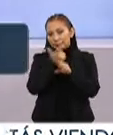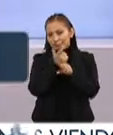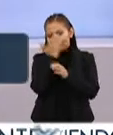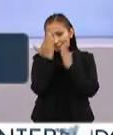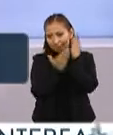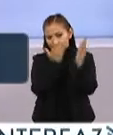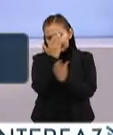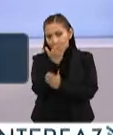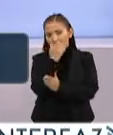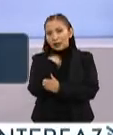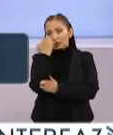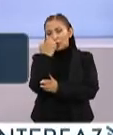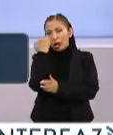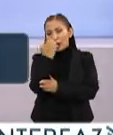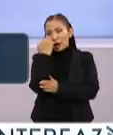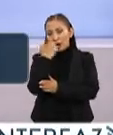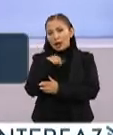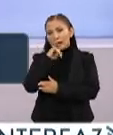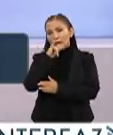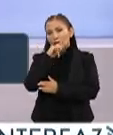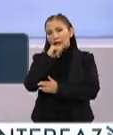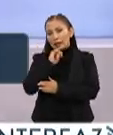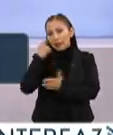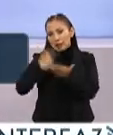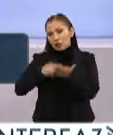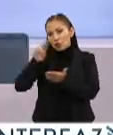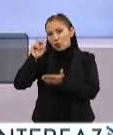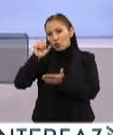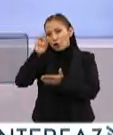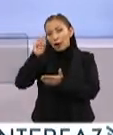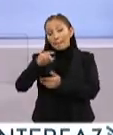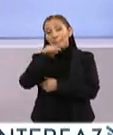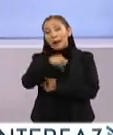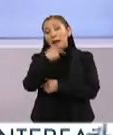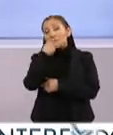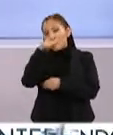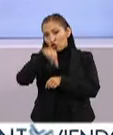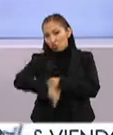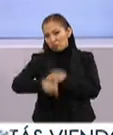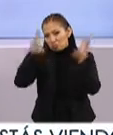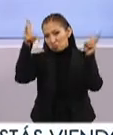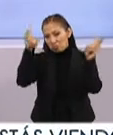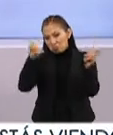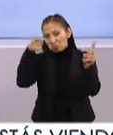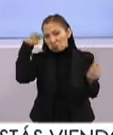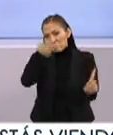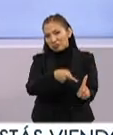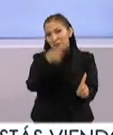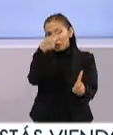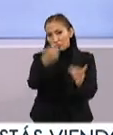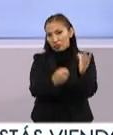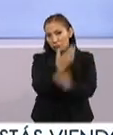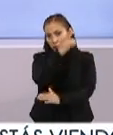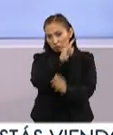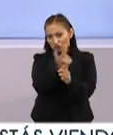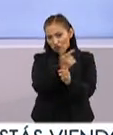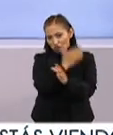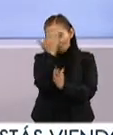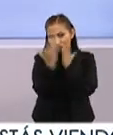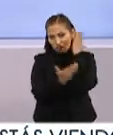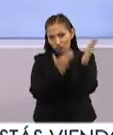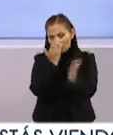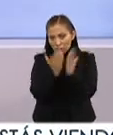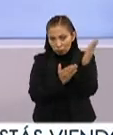Facultad de Ingeniería de la Universidad Nacional Autónoma de México, quien nos hablará esta mañana de una nueva